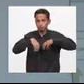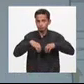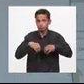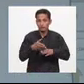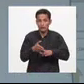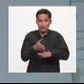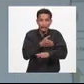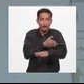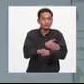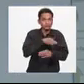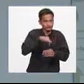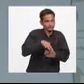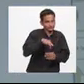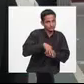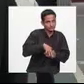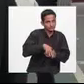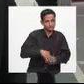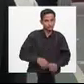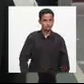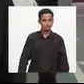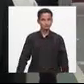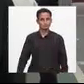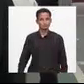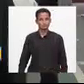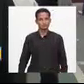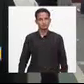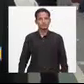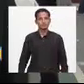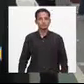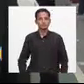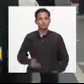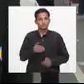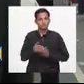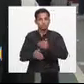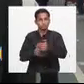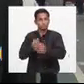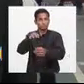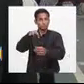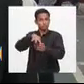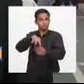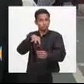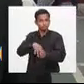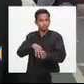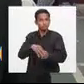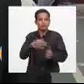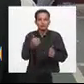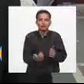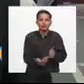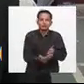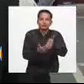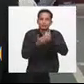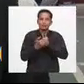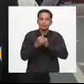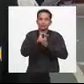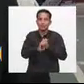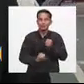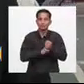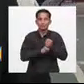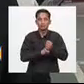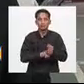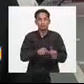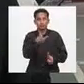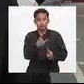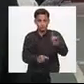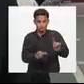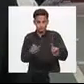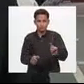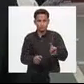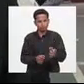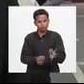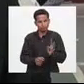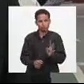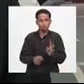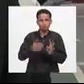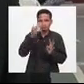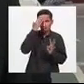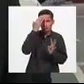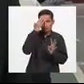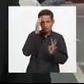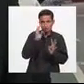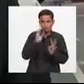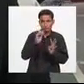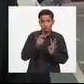previo al proceso electoral en tanto los procesos electorales coen para que el ciudadano esté no